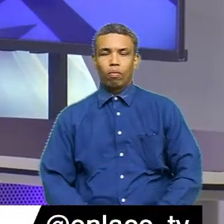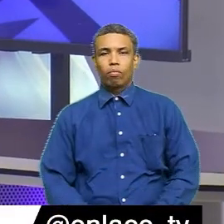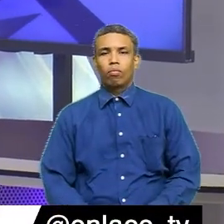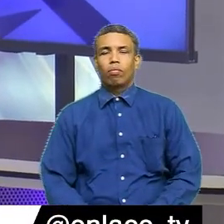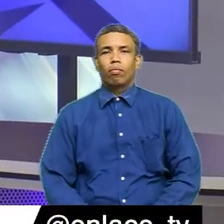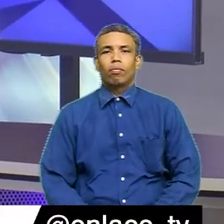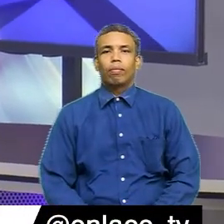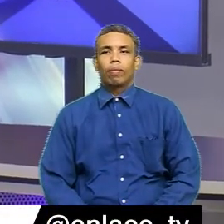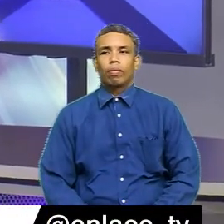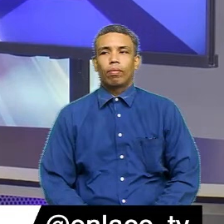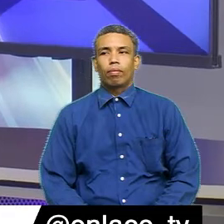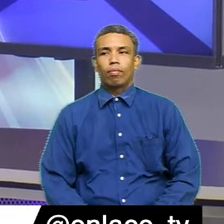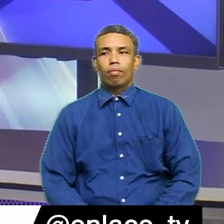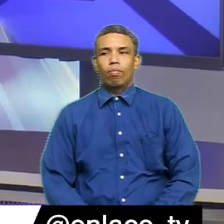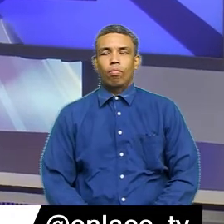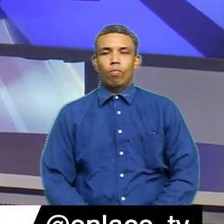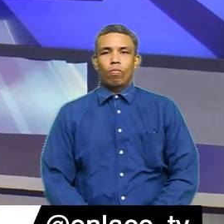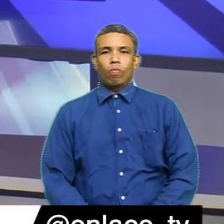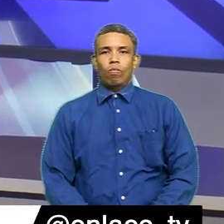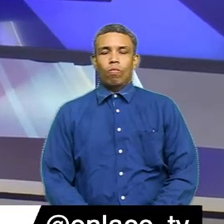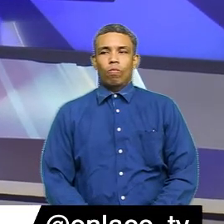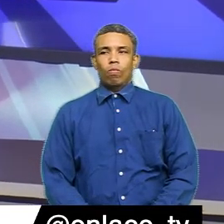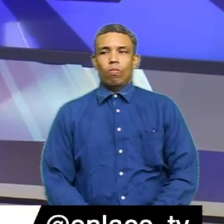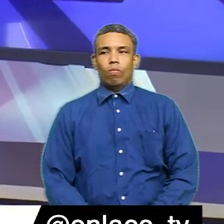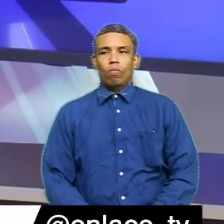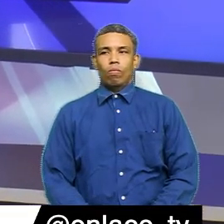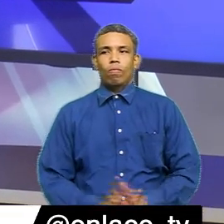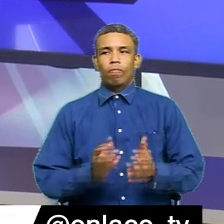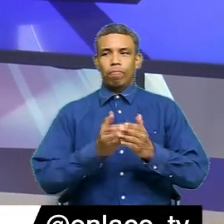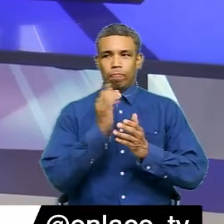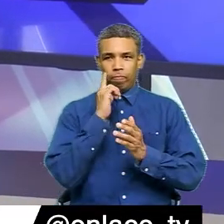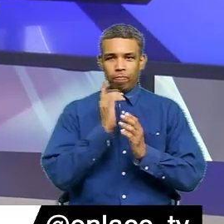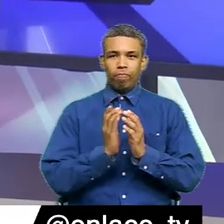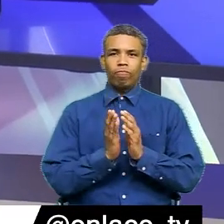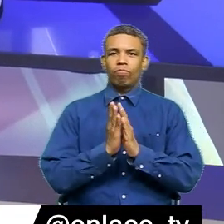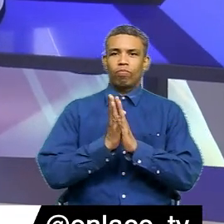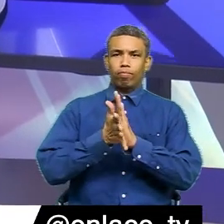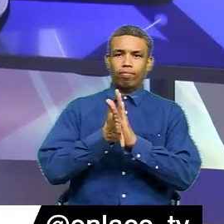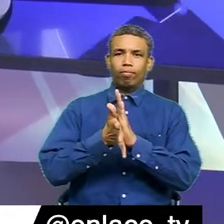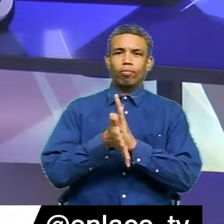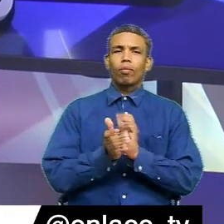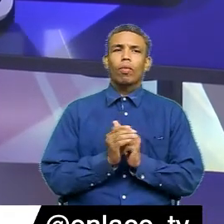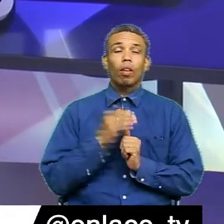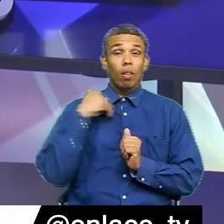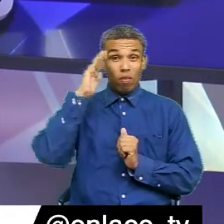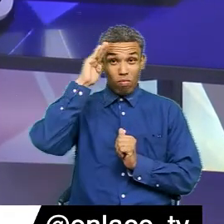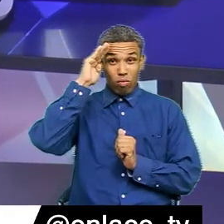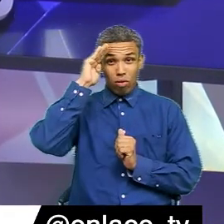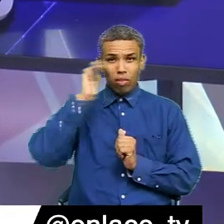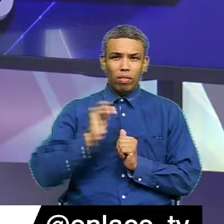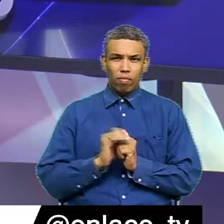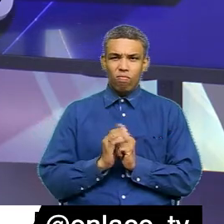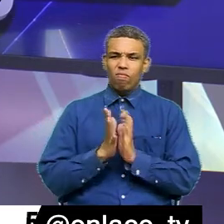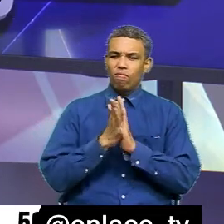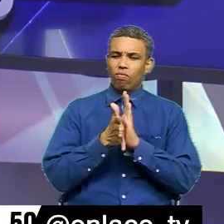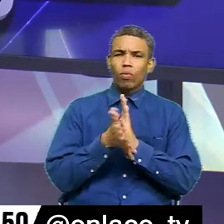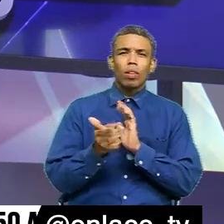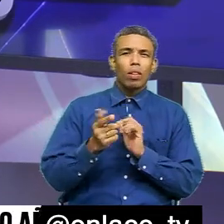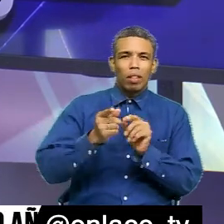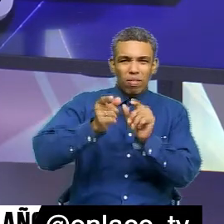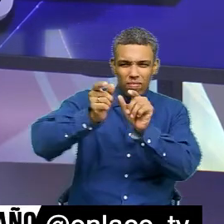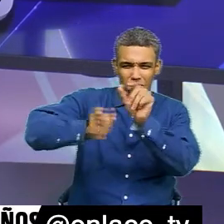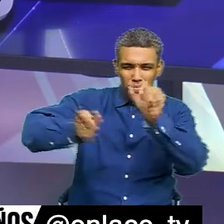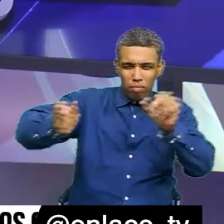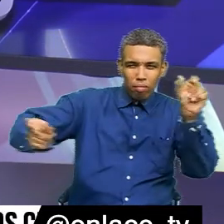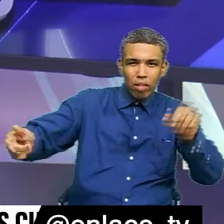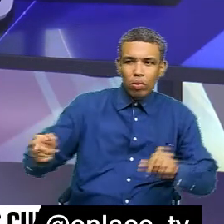Iniciamos con el desarrollo de nuestra información. La Policía Nacional en operativos adelantados por el GAULA reportó la captura de 21 presuntos extorsionistas.